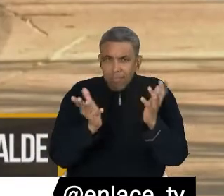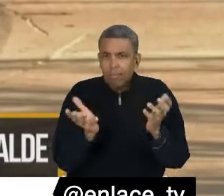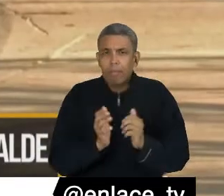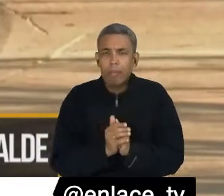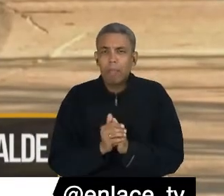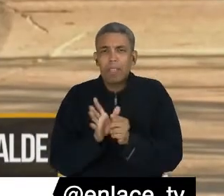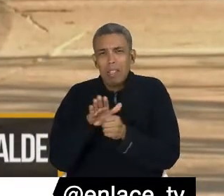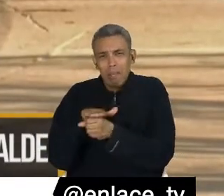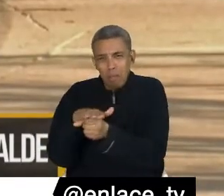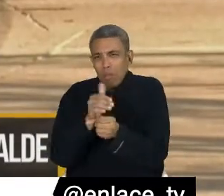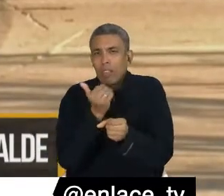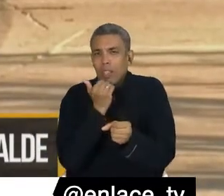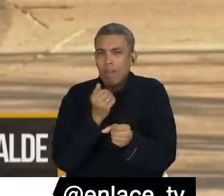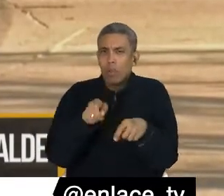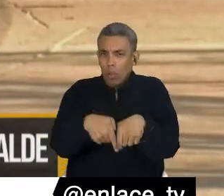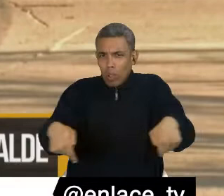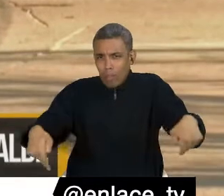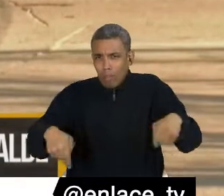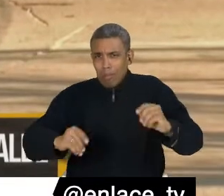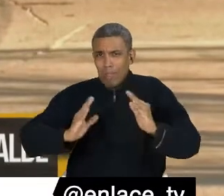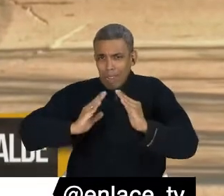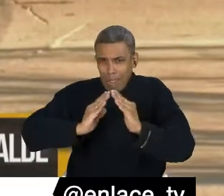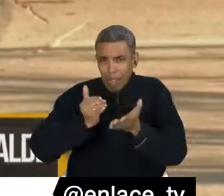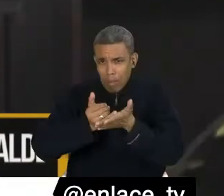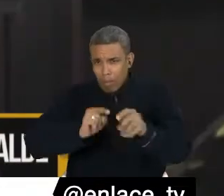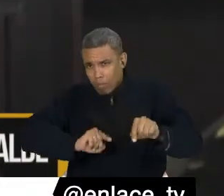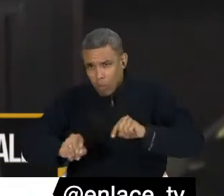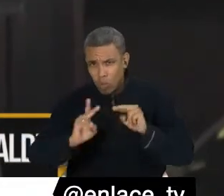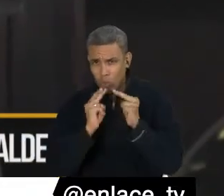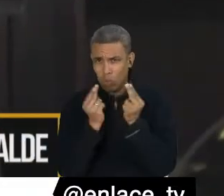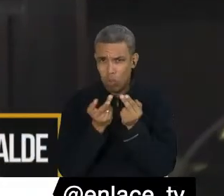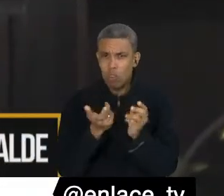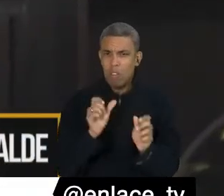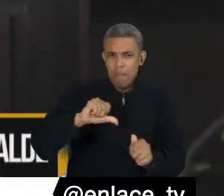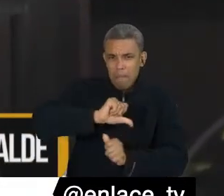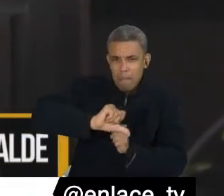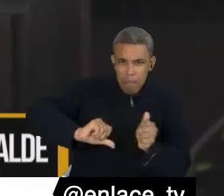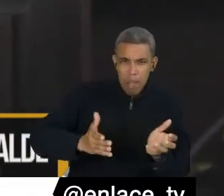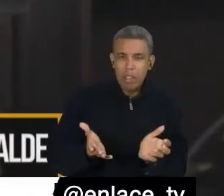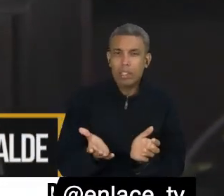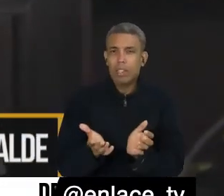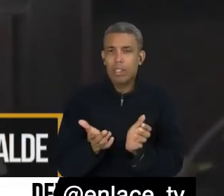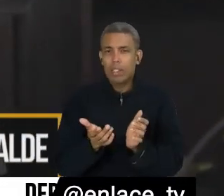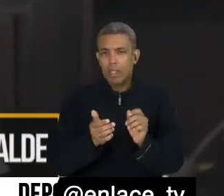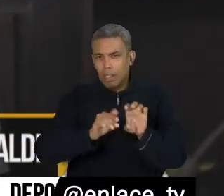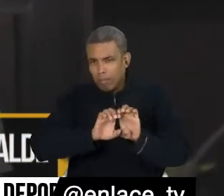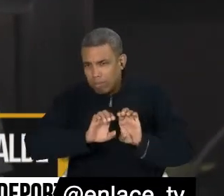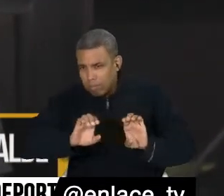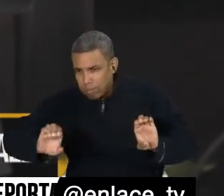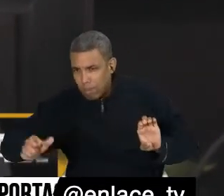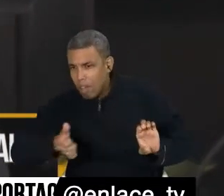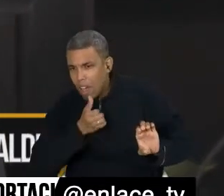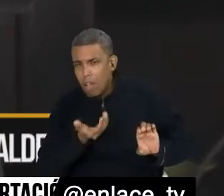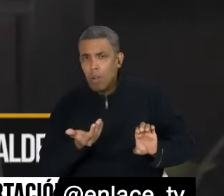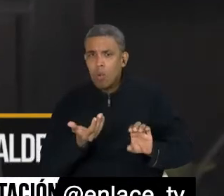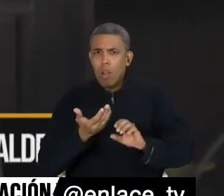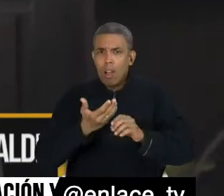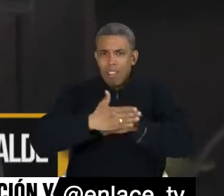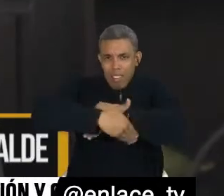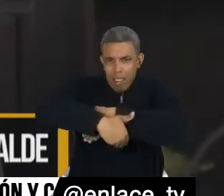puesto comunal, llámese los parques, el tema de vías, el tema de alcantarillados, para hacer ese gran trabajo. Y